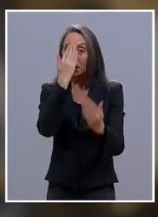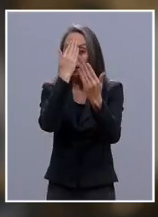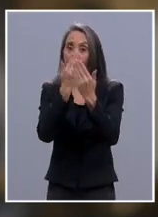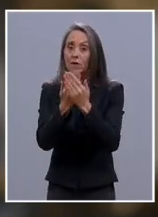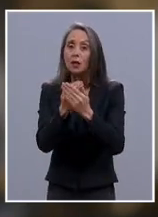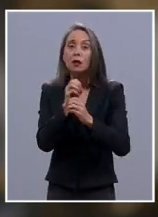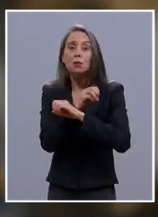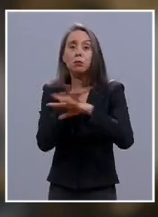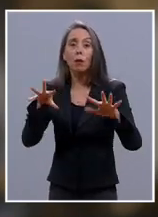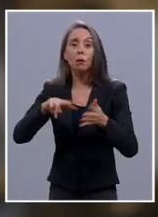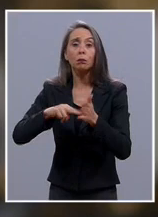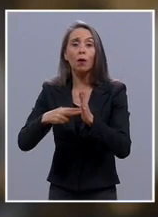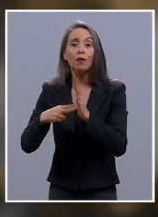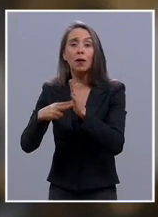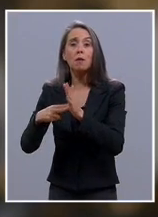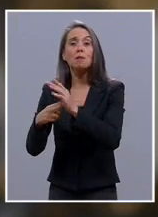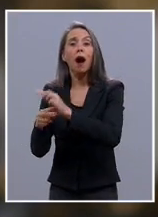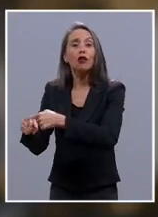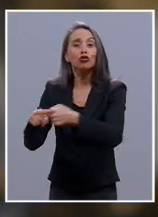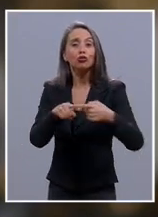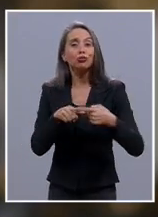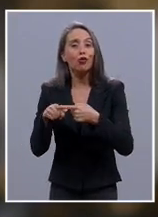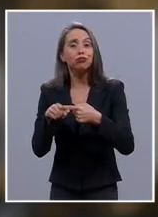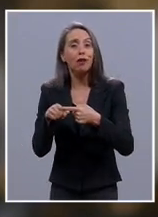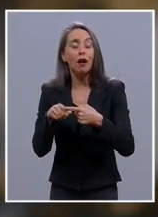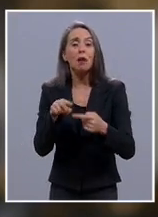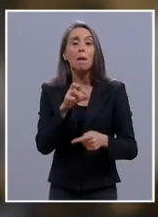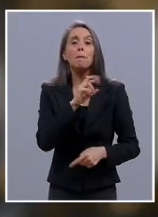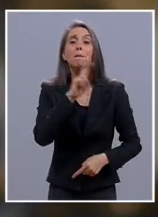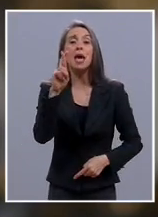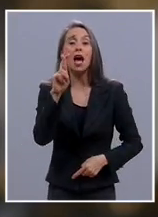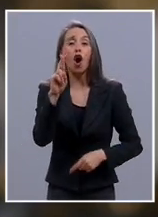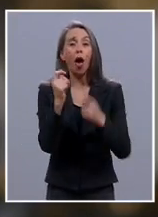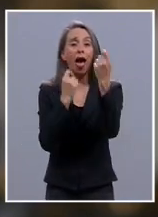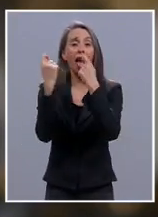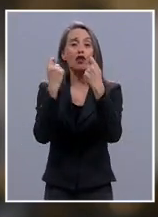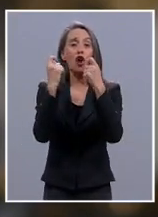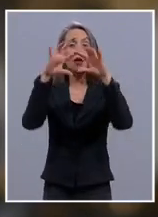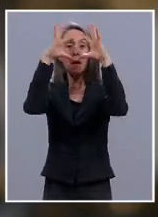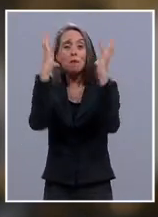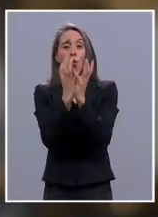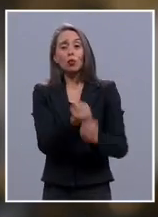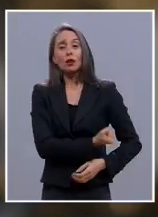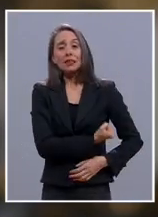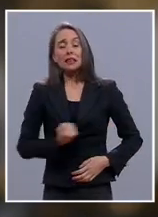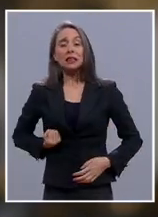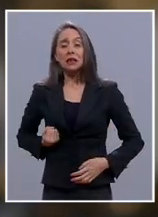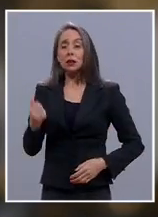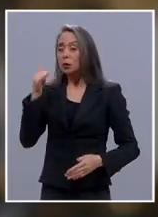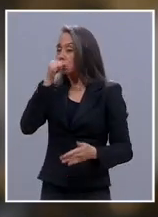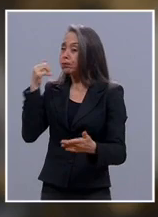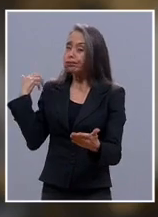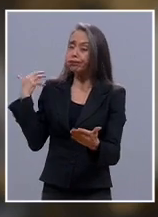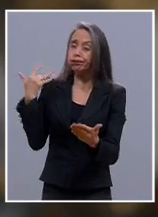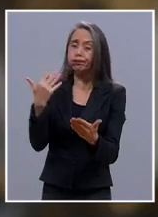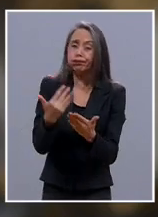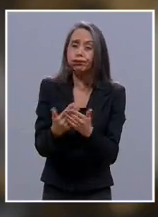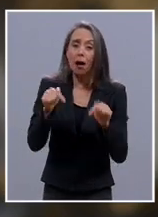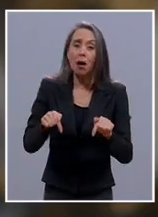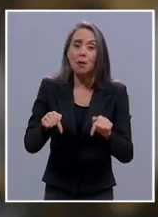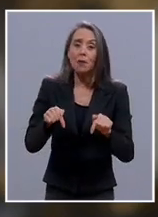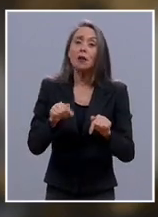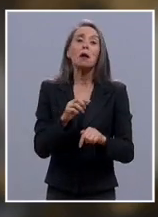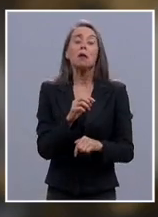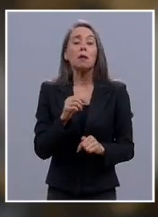la pandemia social qué significa la peor recesión económica mundial en muchas décadas y que ha implicado